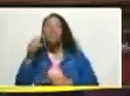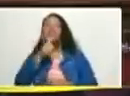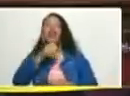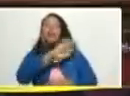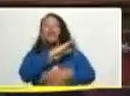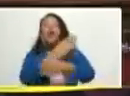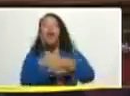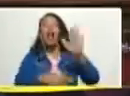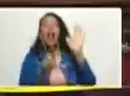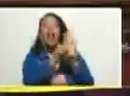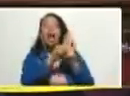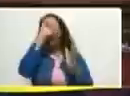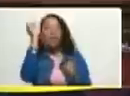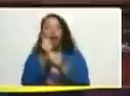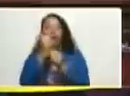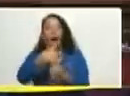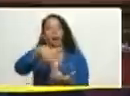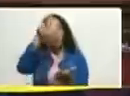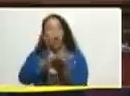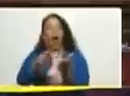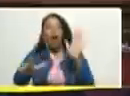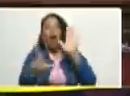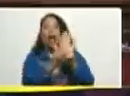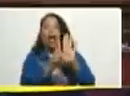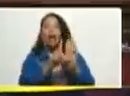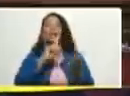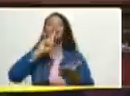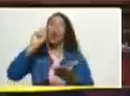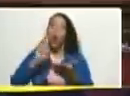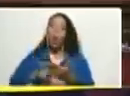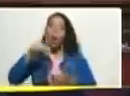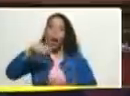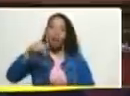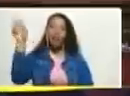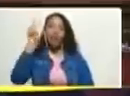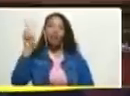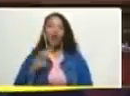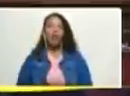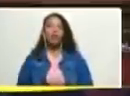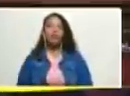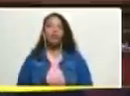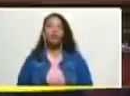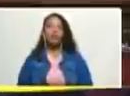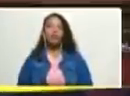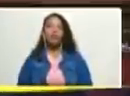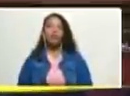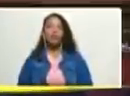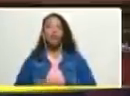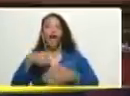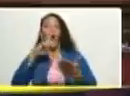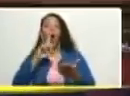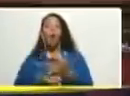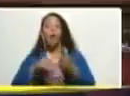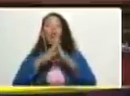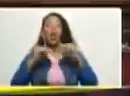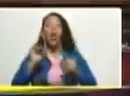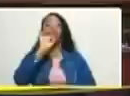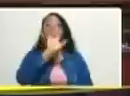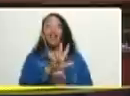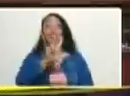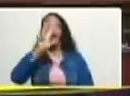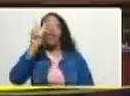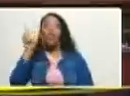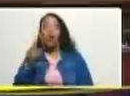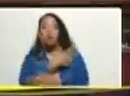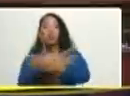legislativo que legisla y aprueba leyes que se cumplen en Venezuela y que la cumplen todos los 32 millones